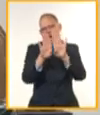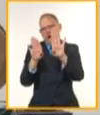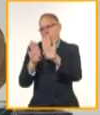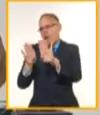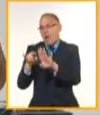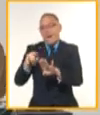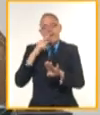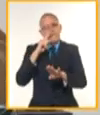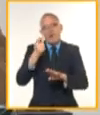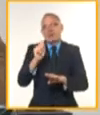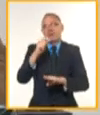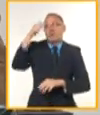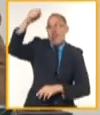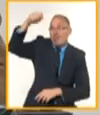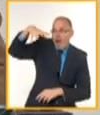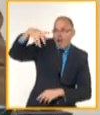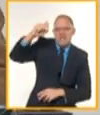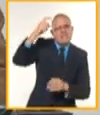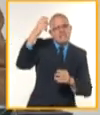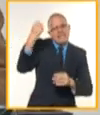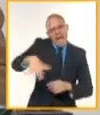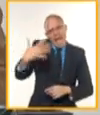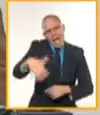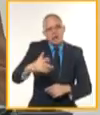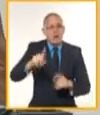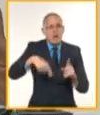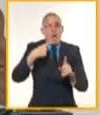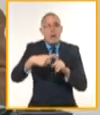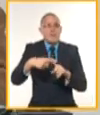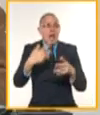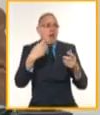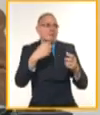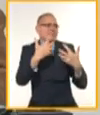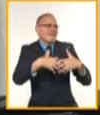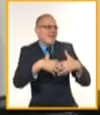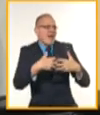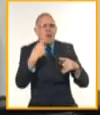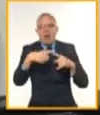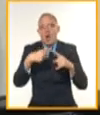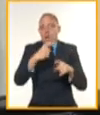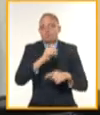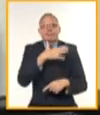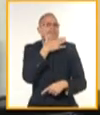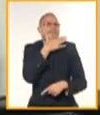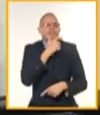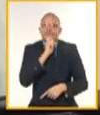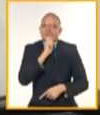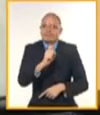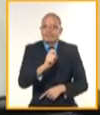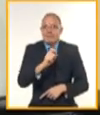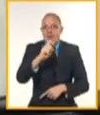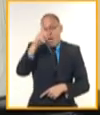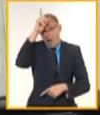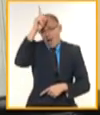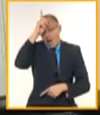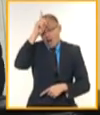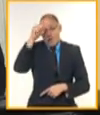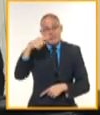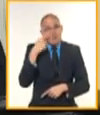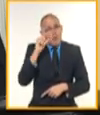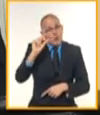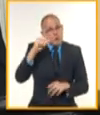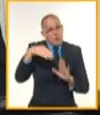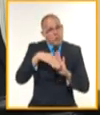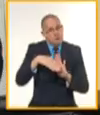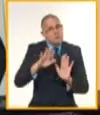que tienen que hacer para poder suministrarle a la población, Randy. Esa es la situación. Bueno, pues por ahí anda el mundo en estos días